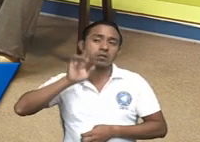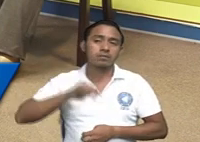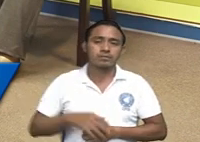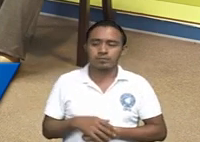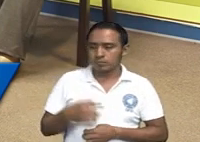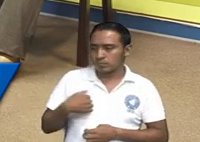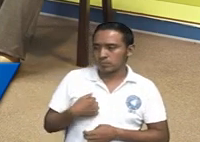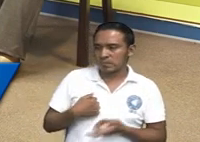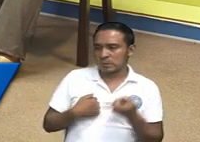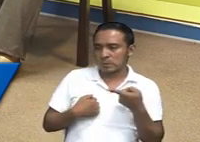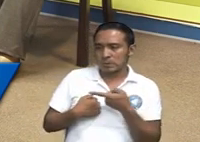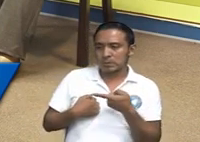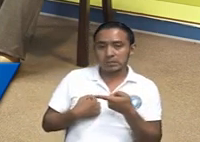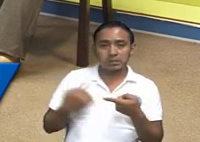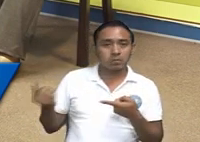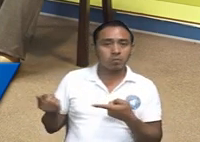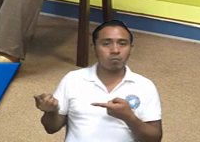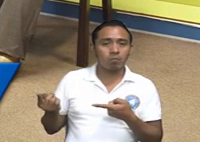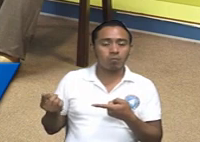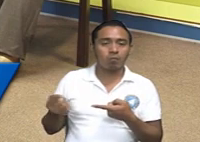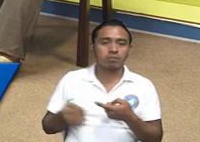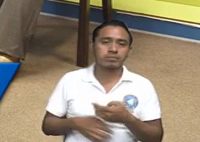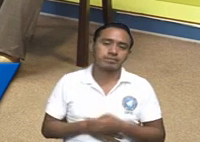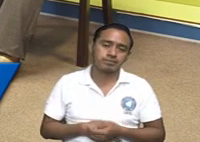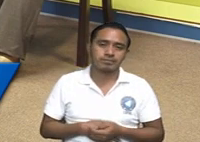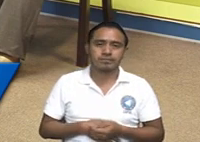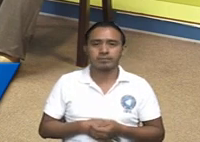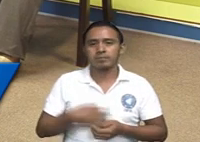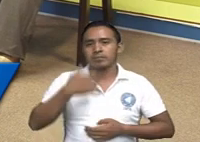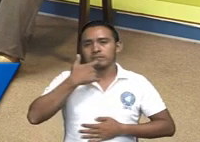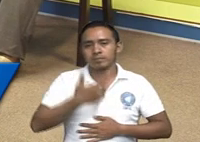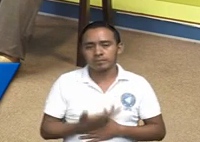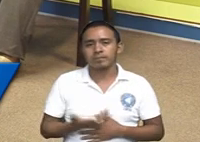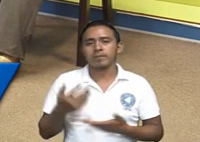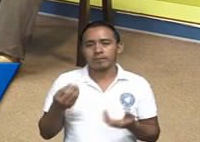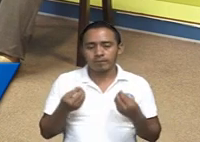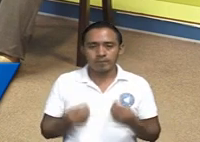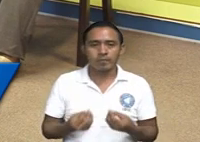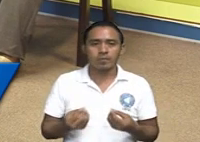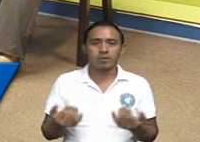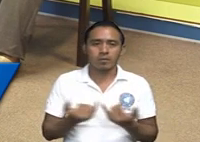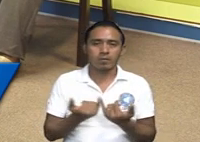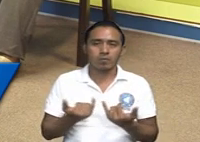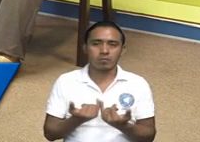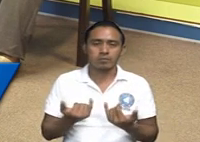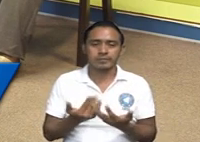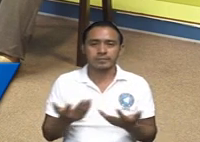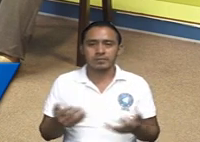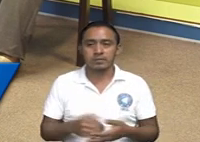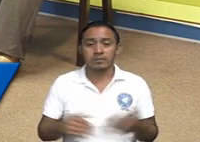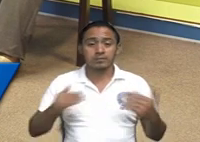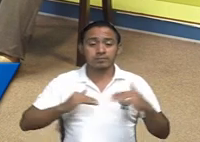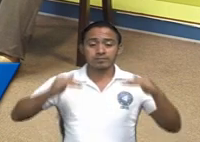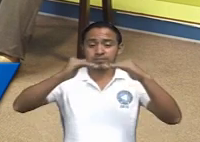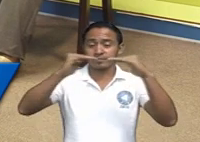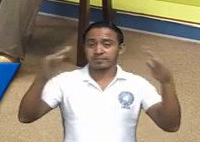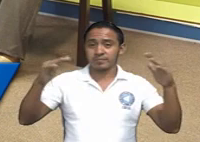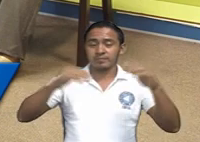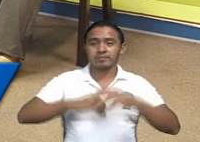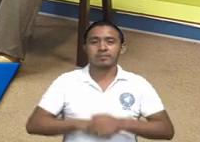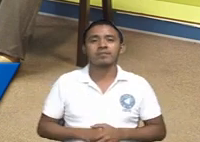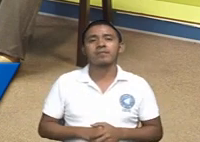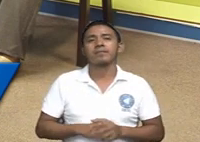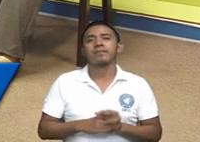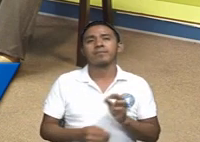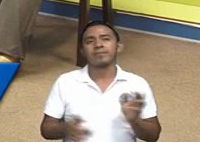ya comienzan a desvirtuarlo. Correcto. Porque también ahí hay que hablar con un poquito de equidad. Cuando